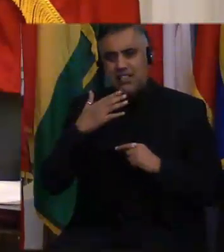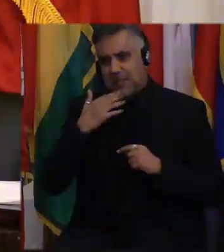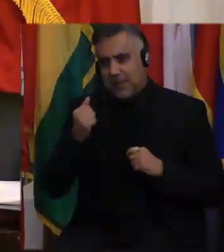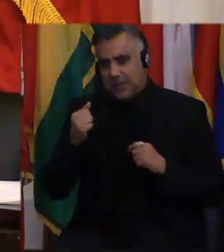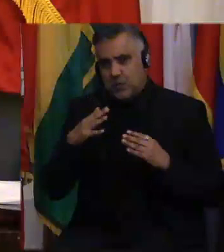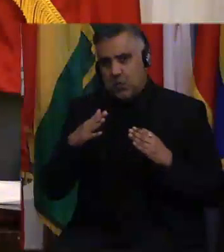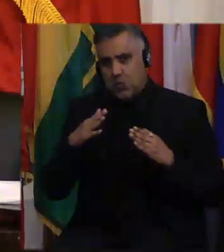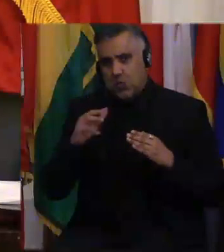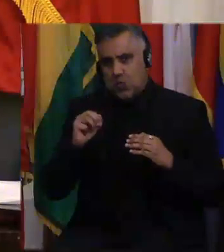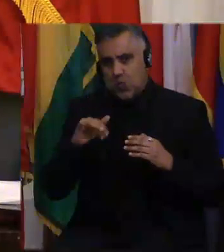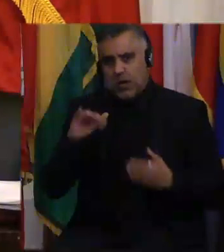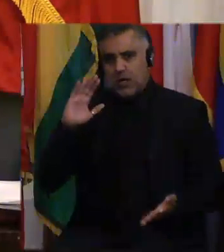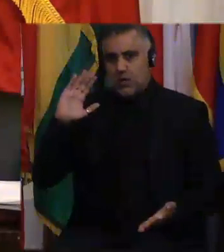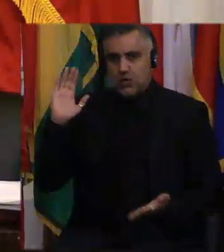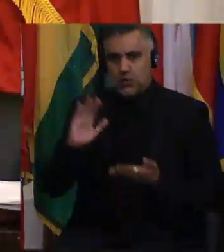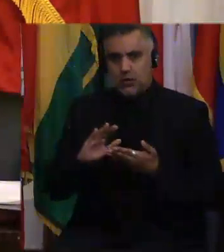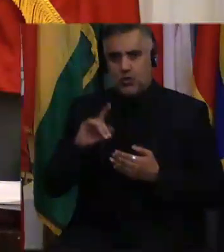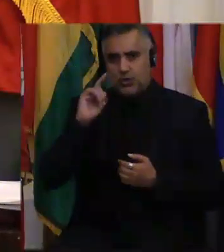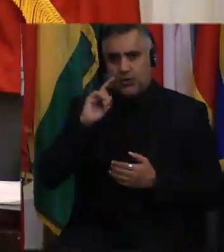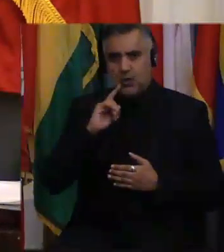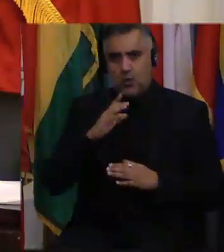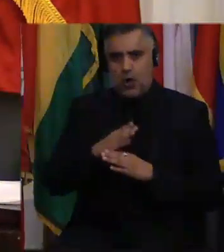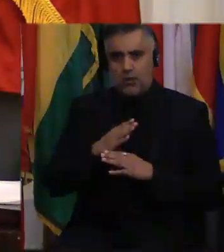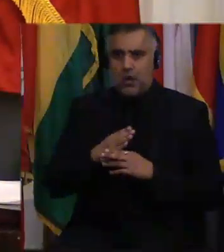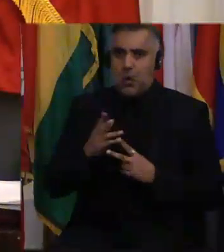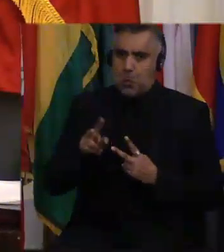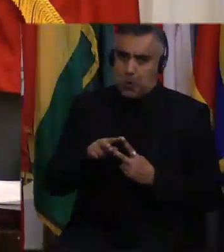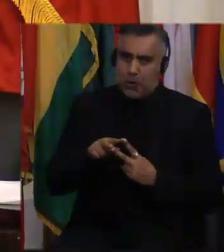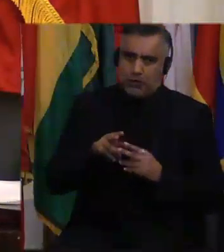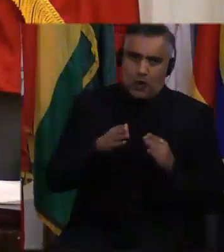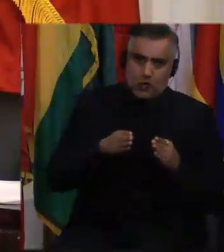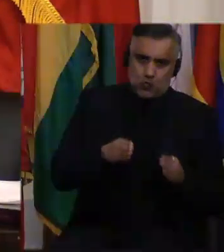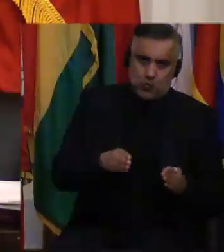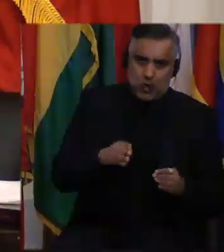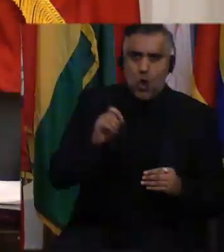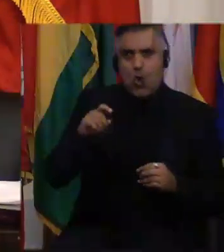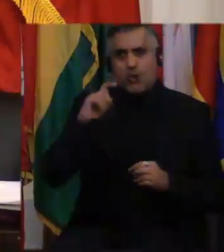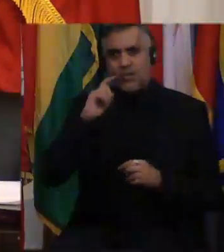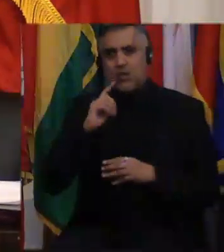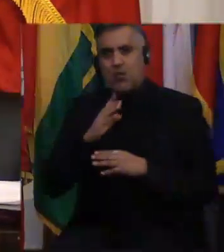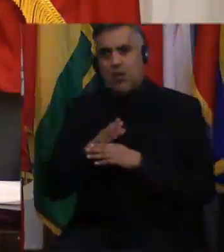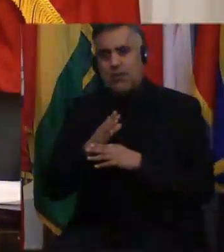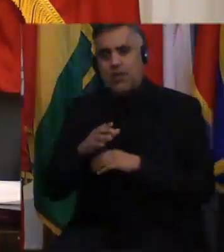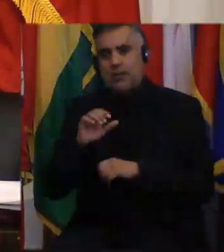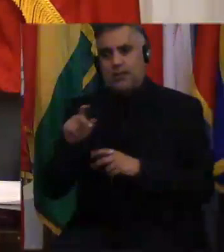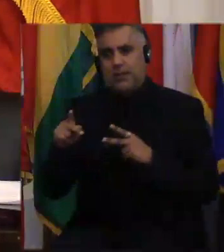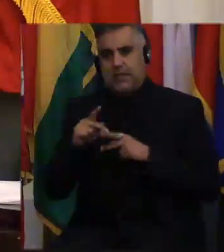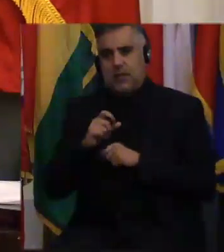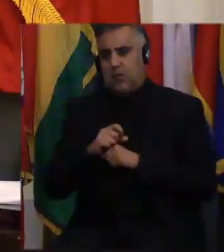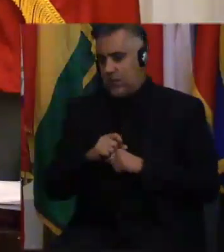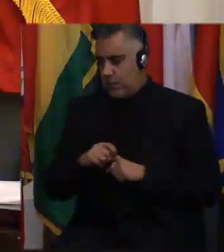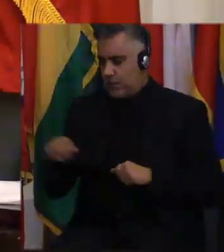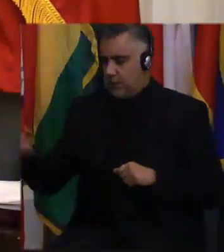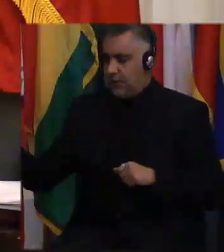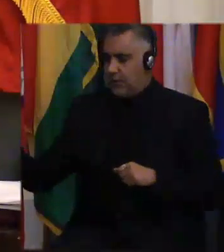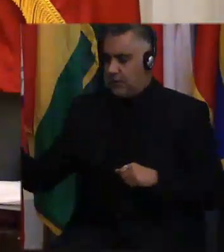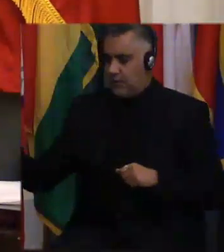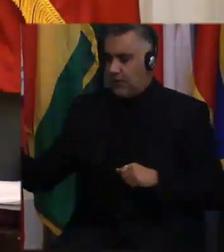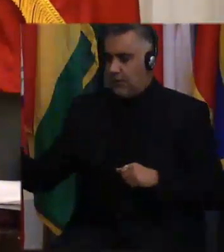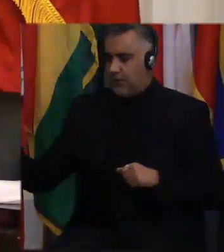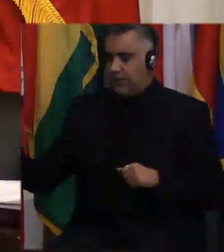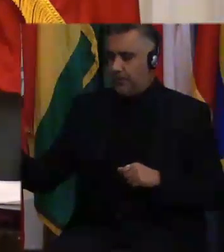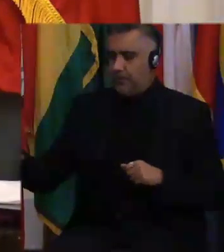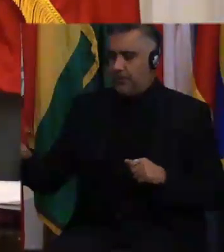hostigamiento sexual, ya sea en la calle o en el lugar de trabajo. Gracias. Thanks, Sylvia. I'm going to ask Dubravka to comment on the second part of your question, which I think had to do with